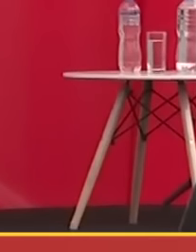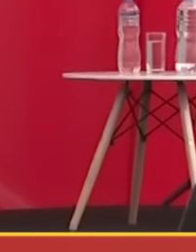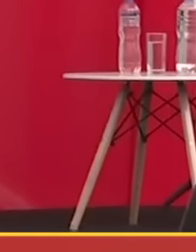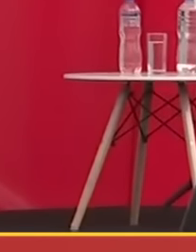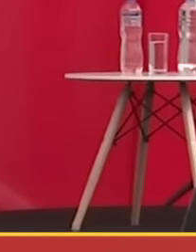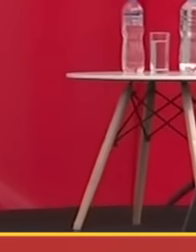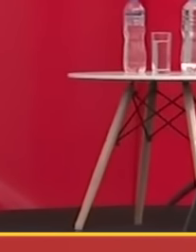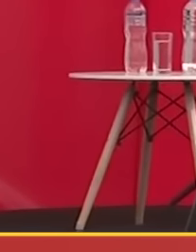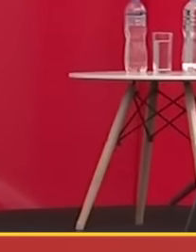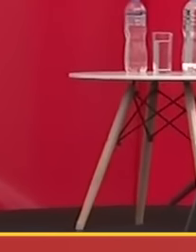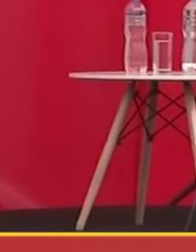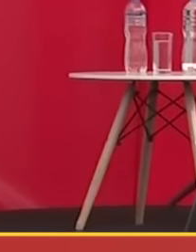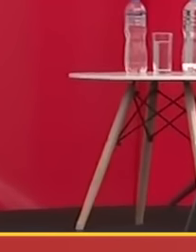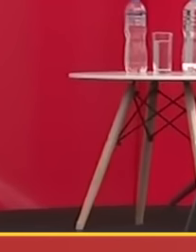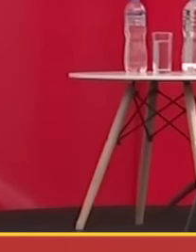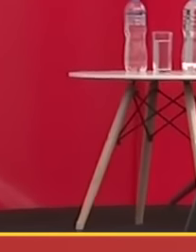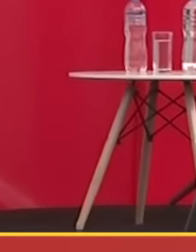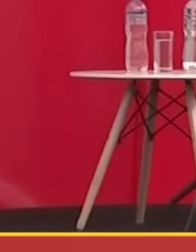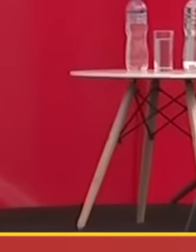Gracias.